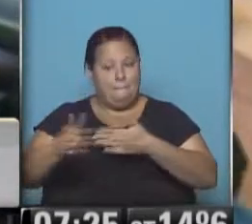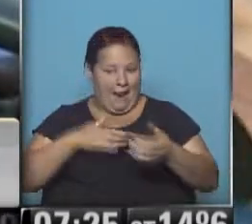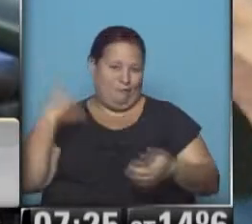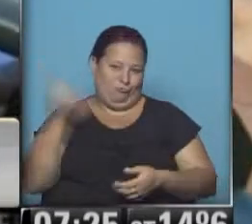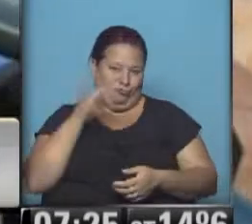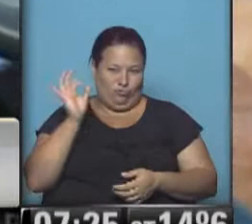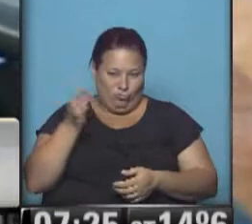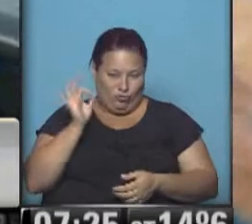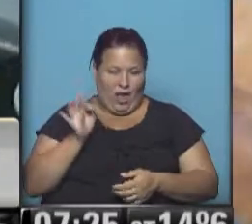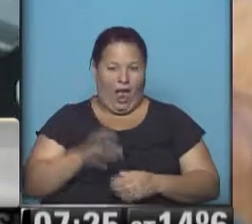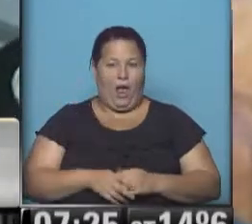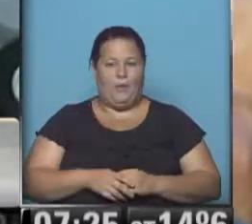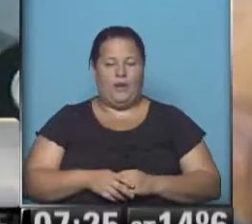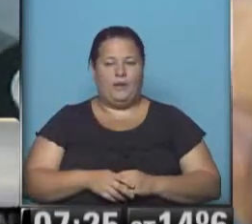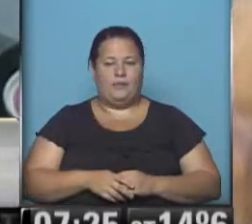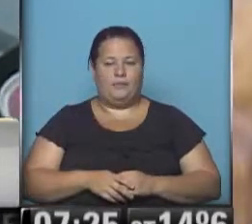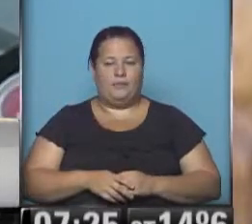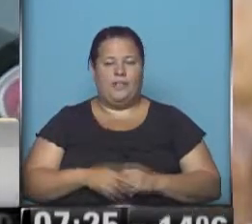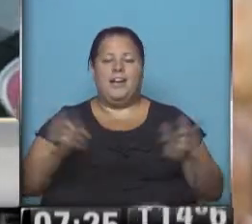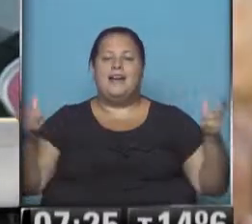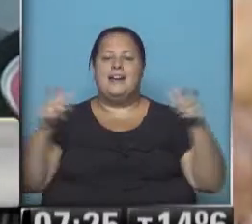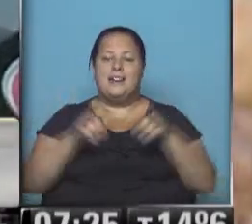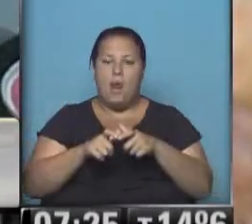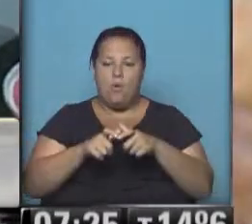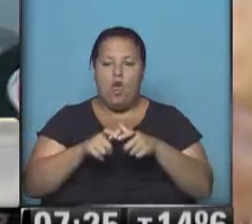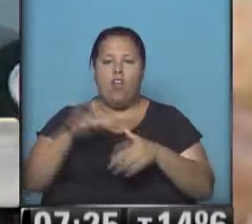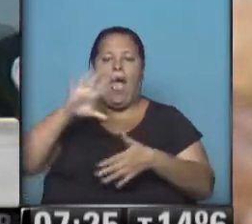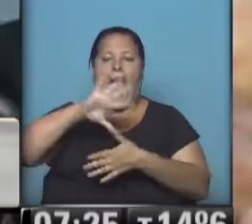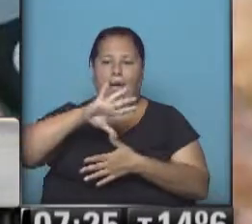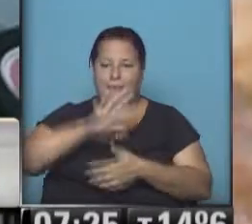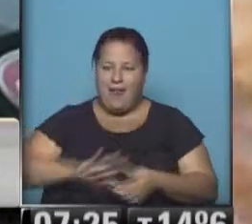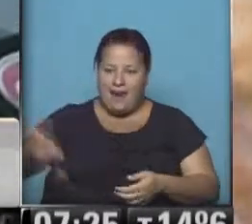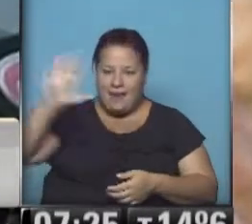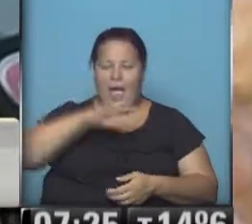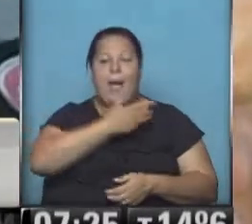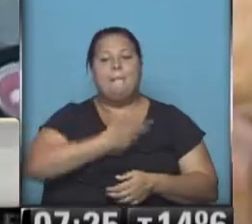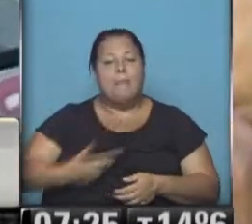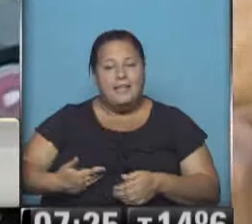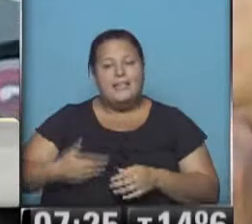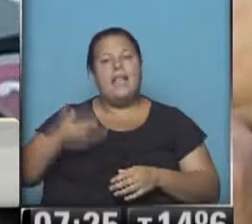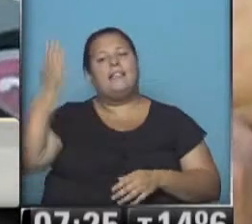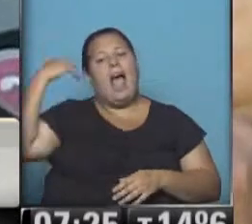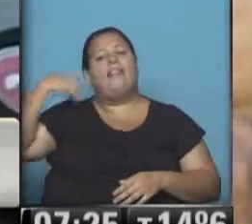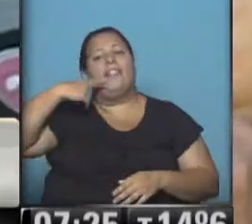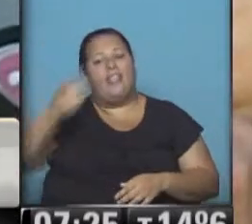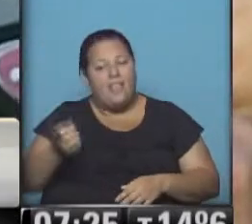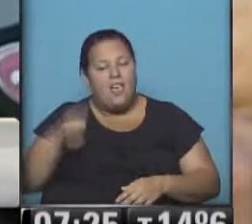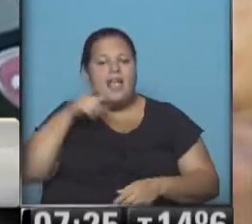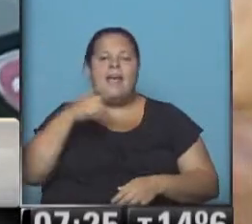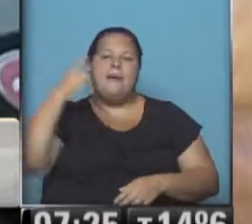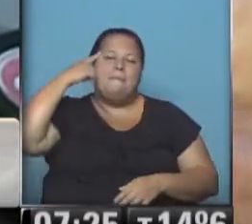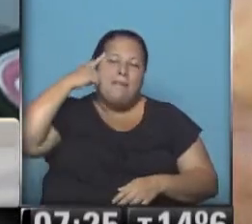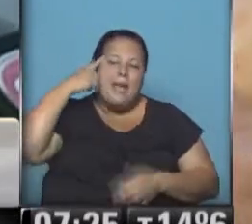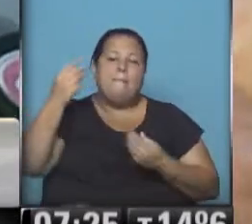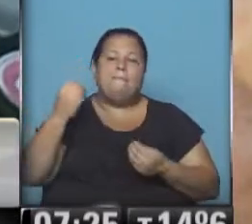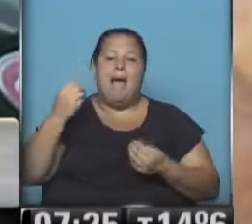conocemos todos, es la reunión de las Américas y que la presidenta alguna vez había dicho que ella creía que